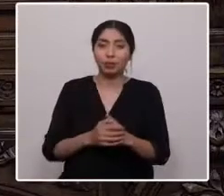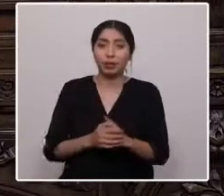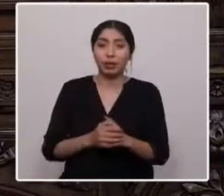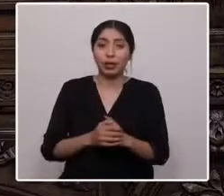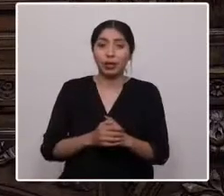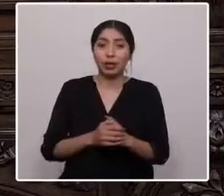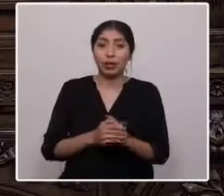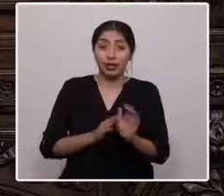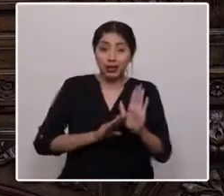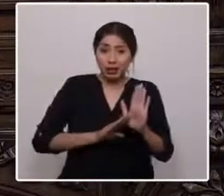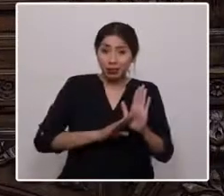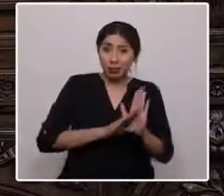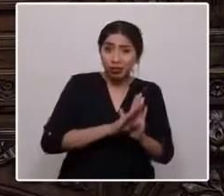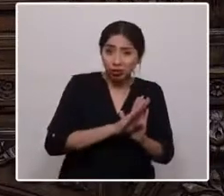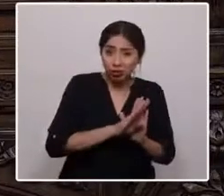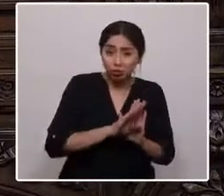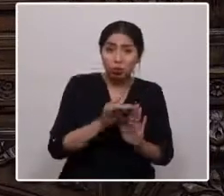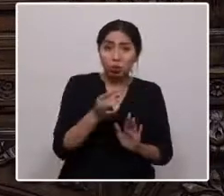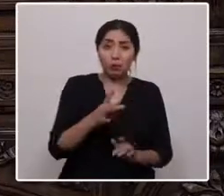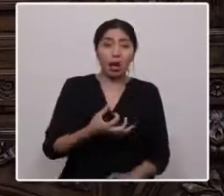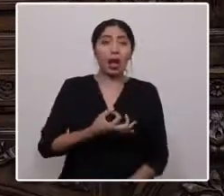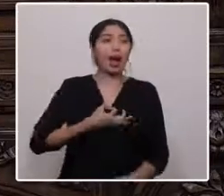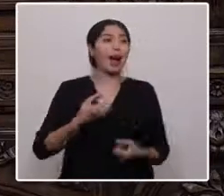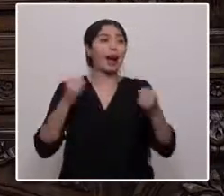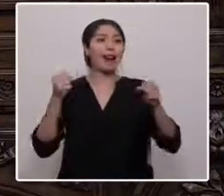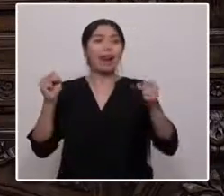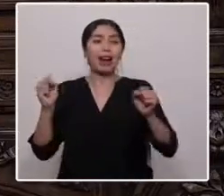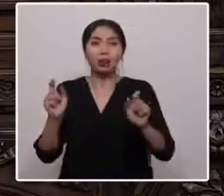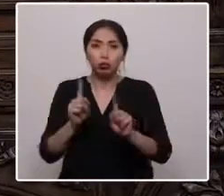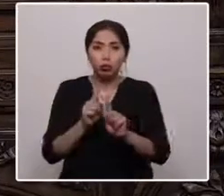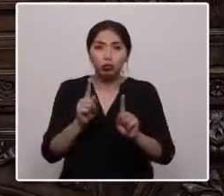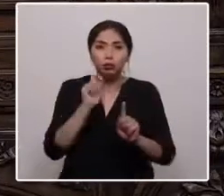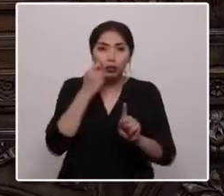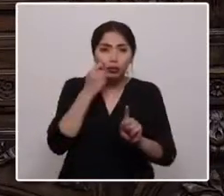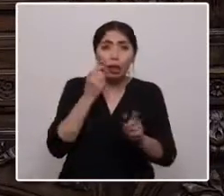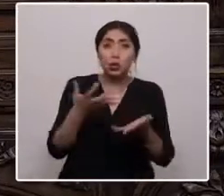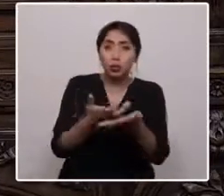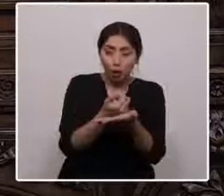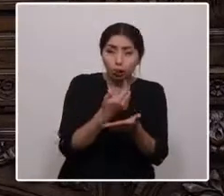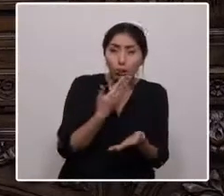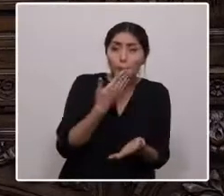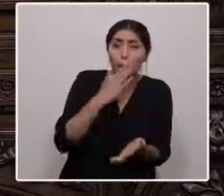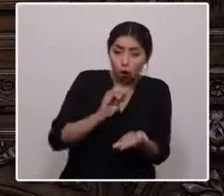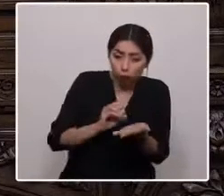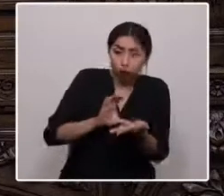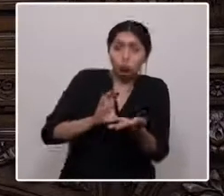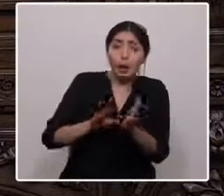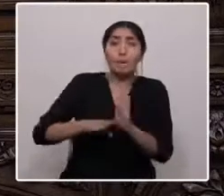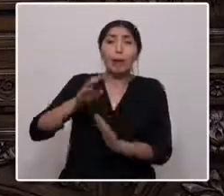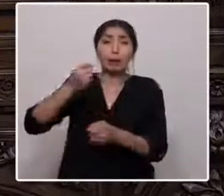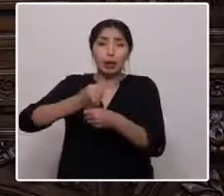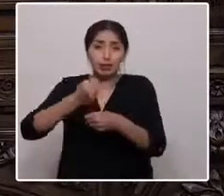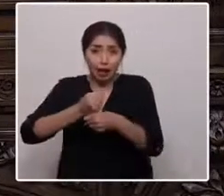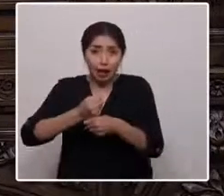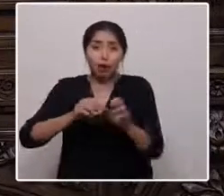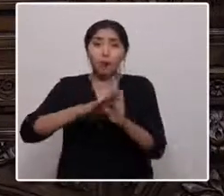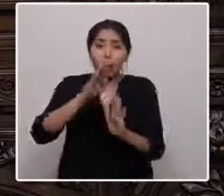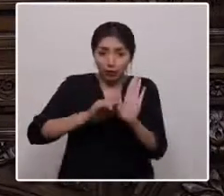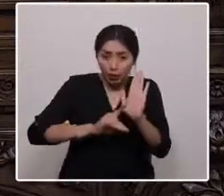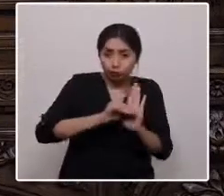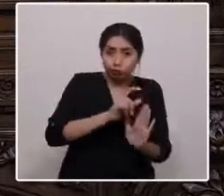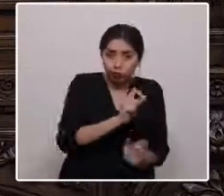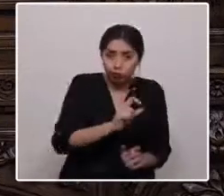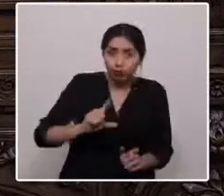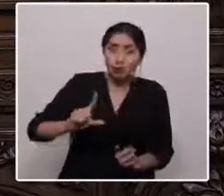para ganar una medalla obvia significa mejores sueldos más empleos más ventas para las pymes más impuestos para financiar derechos sociales